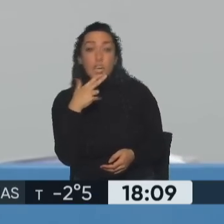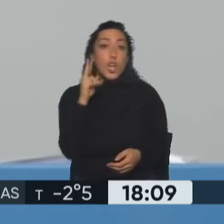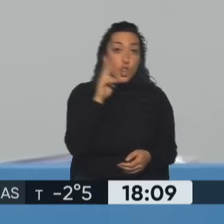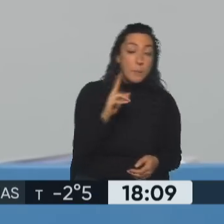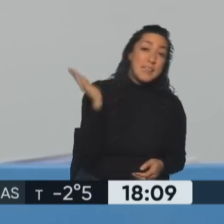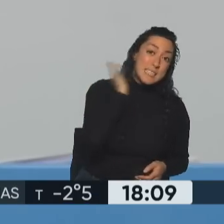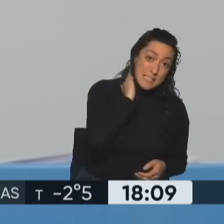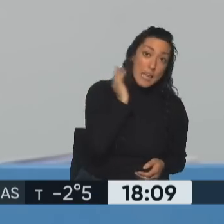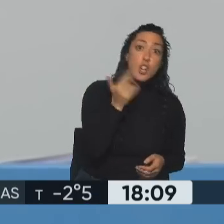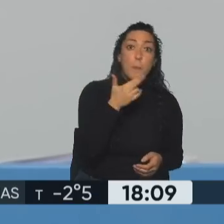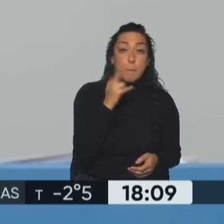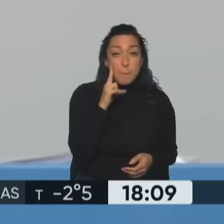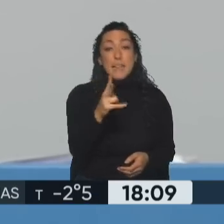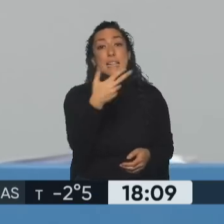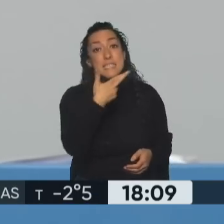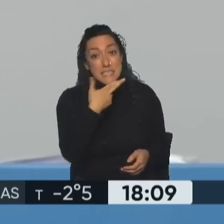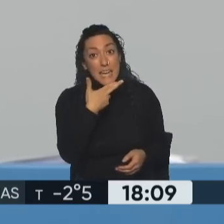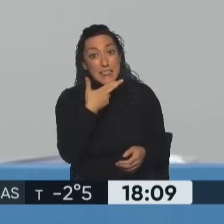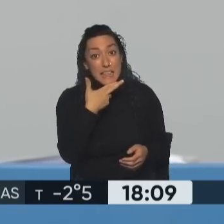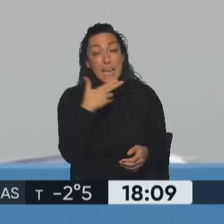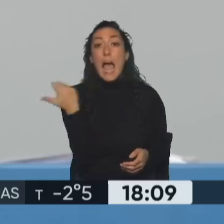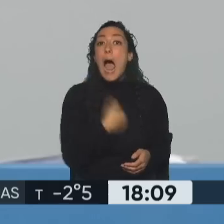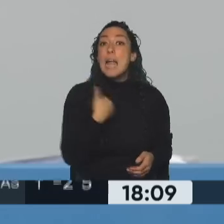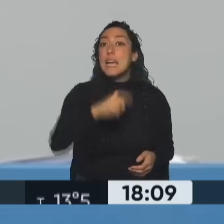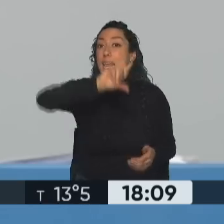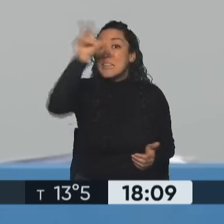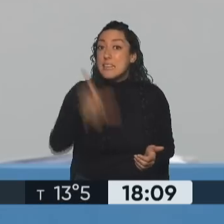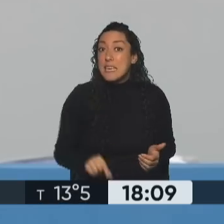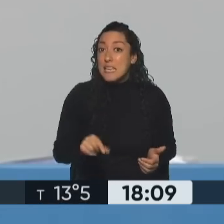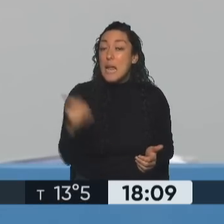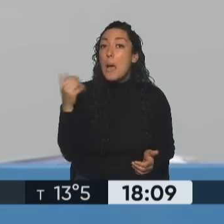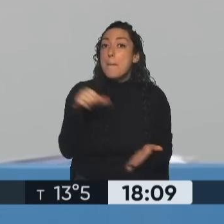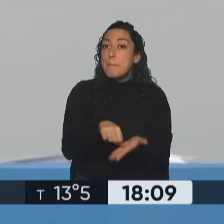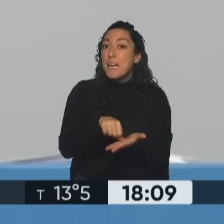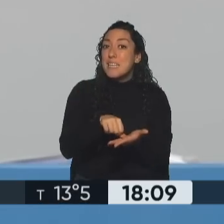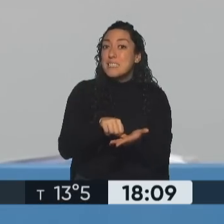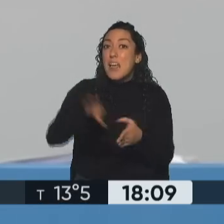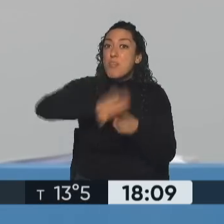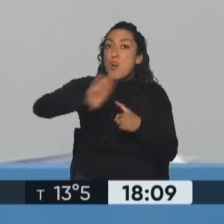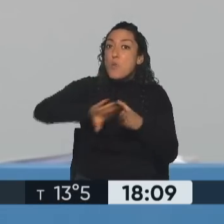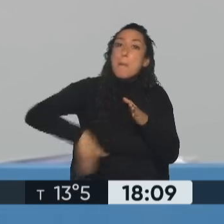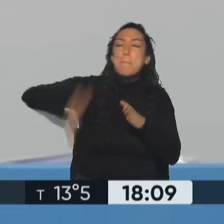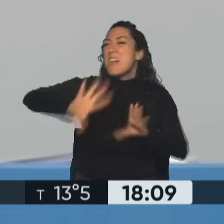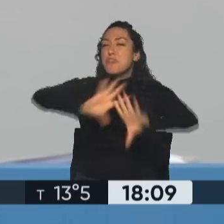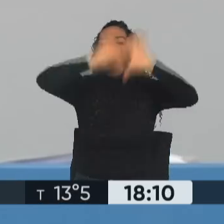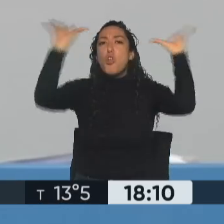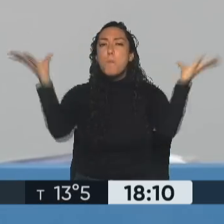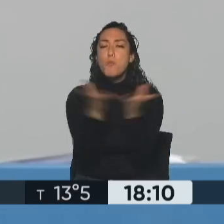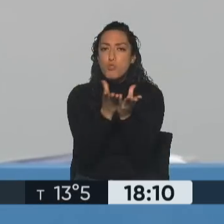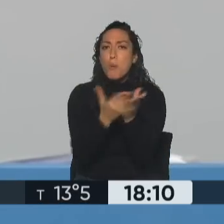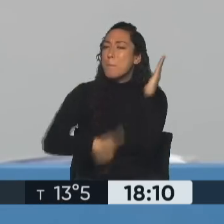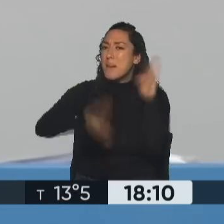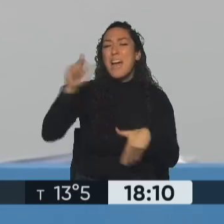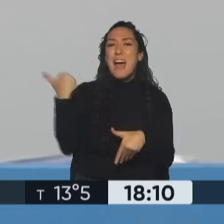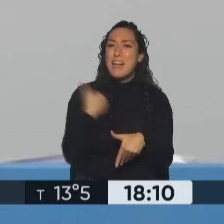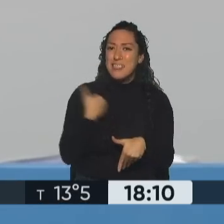2016 y 2017, la República Argentina fue el país que más se endeudó en el mundo. En